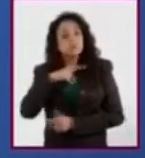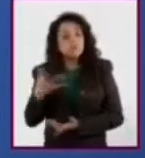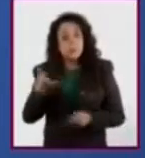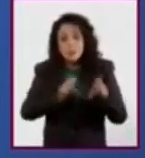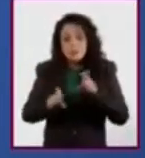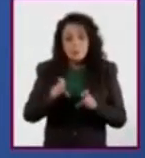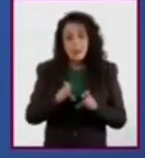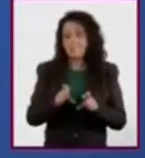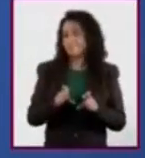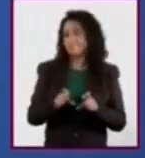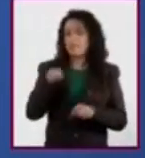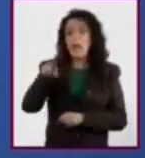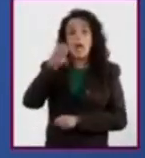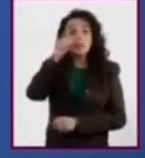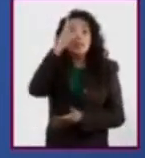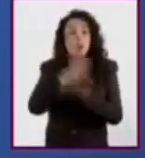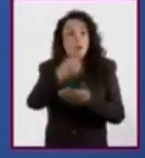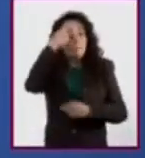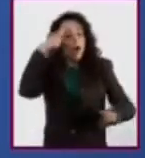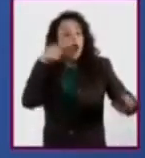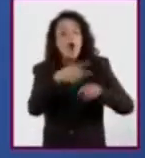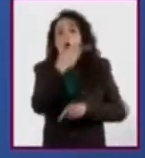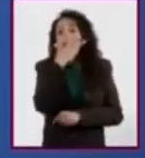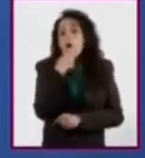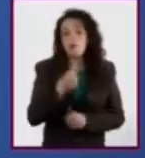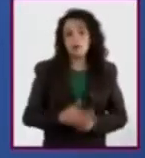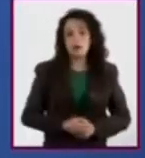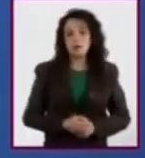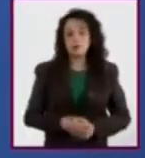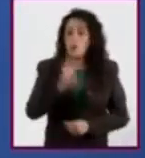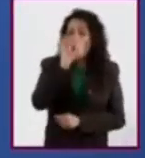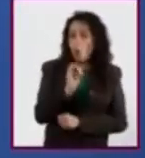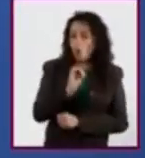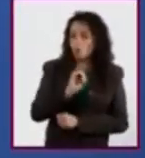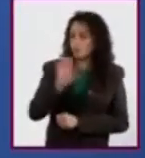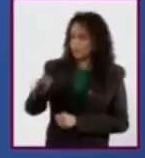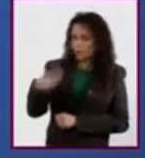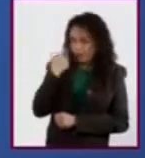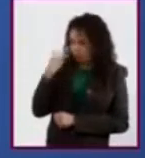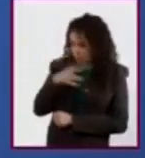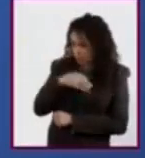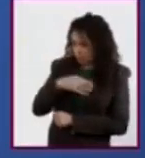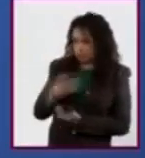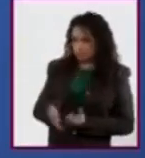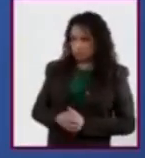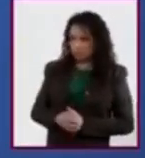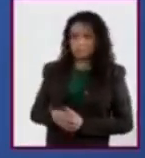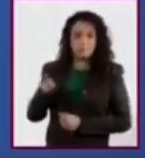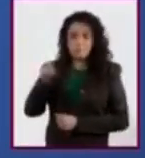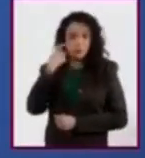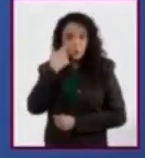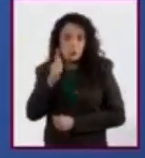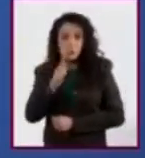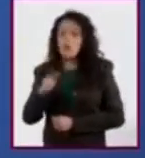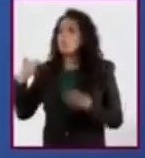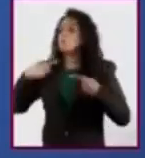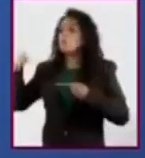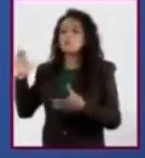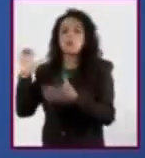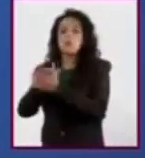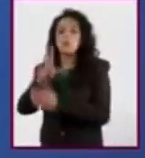para hombres. Y luego, ¿qué no piensas tener hijos? Nadie se casará contigo. Bajo estas